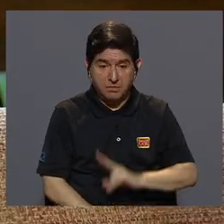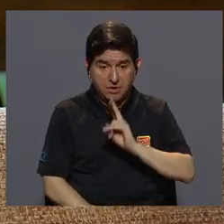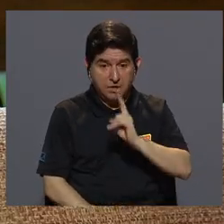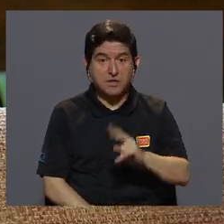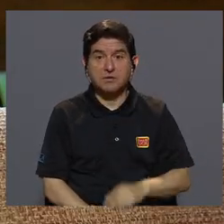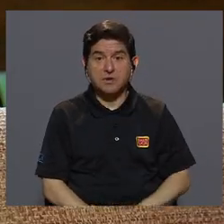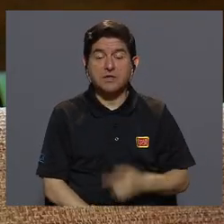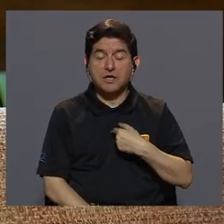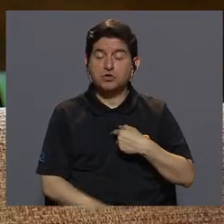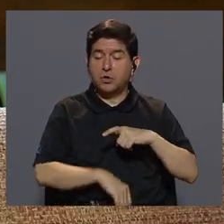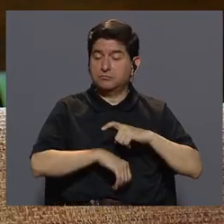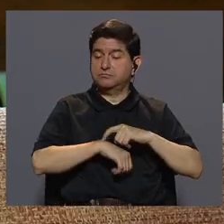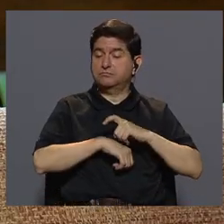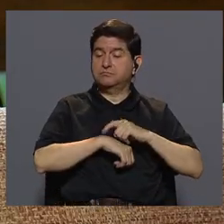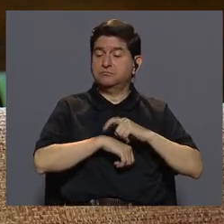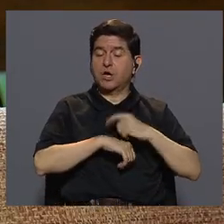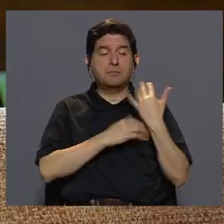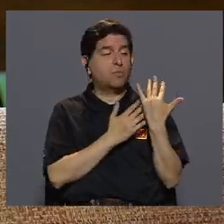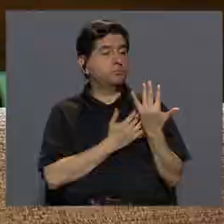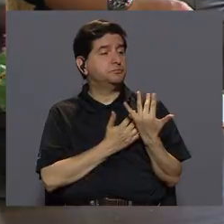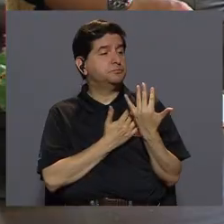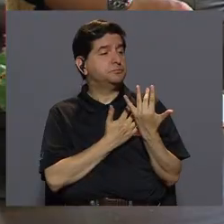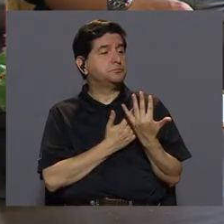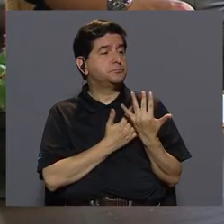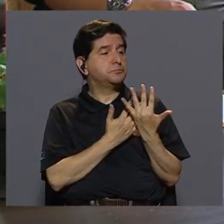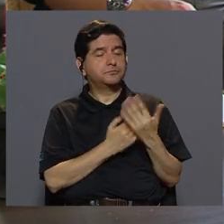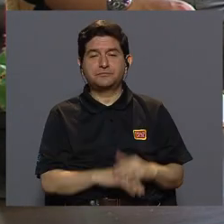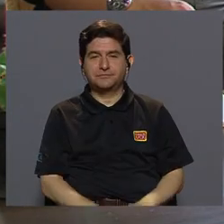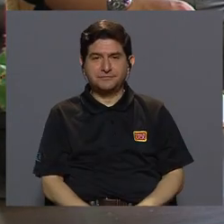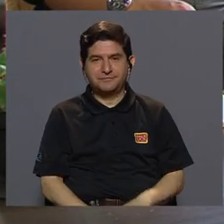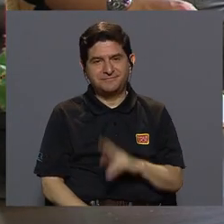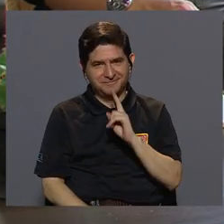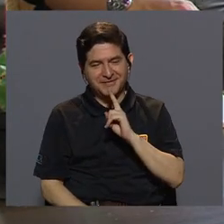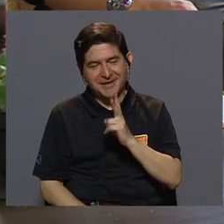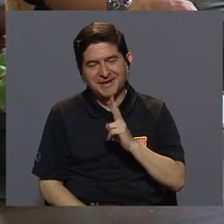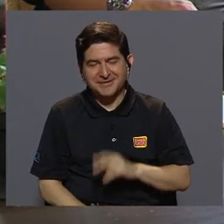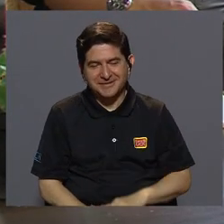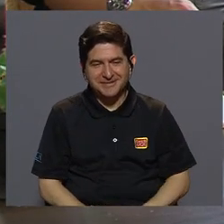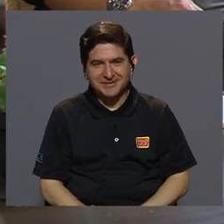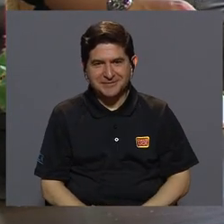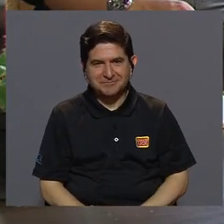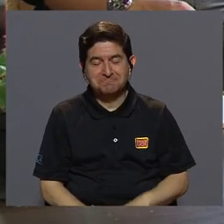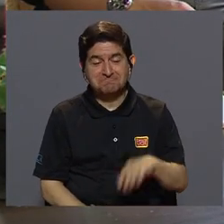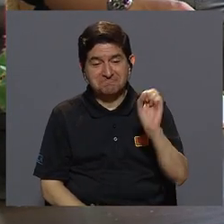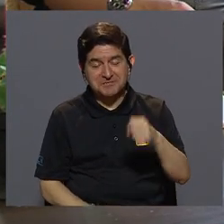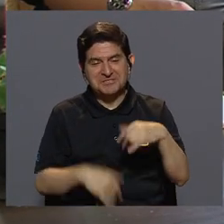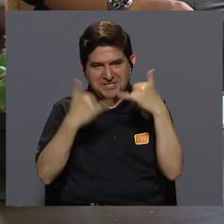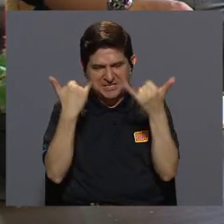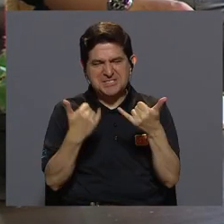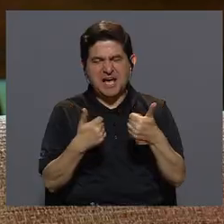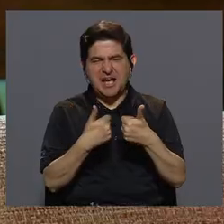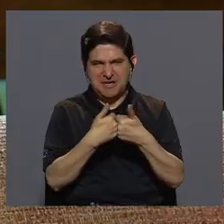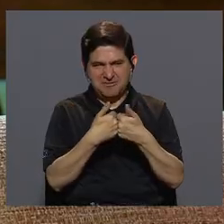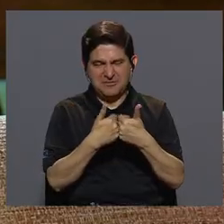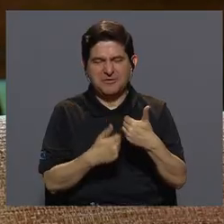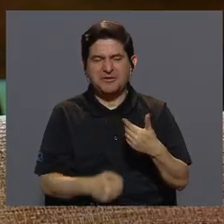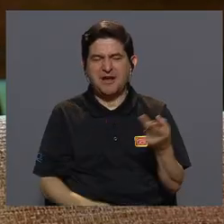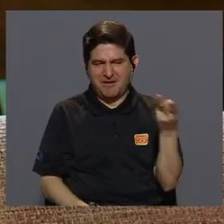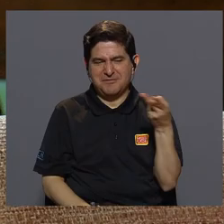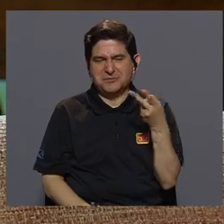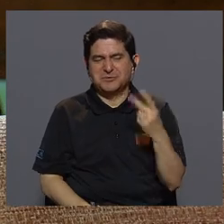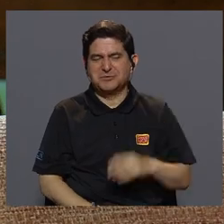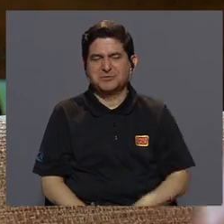de verdad, ya me tomé mi tiempo, ¿verdad? Bueno, lo cierto fue que sí, ya nos hicimos